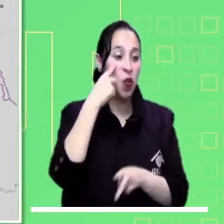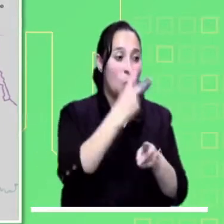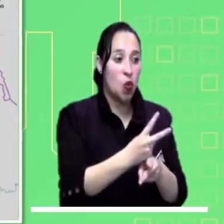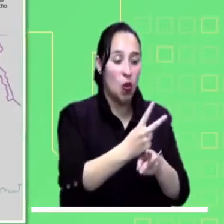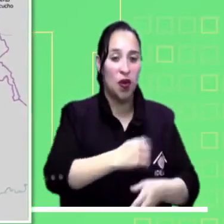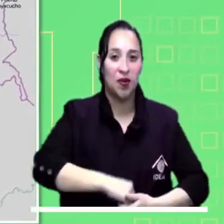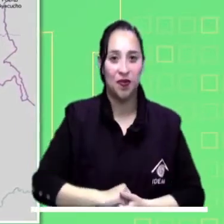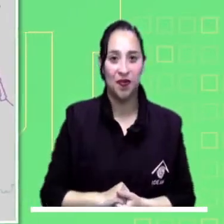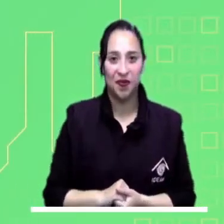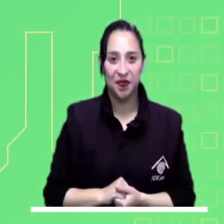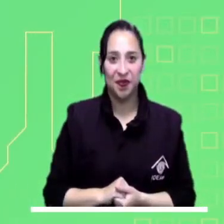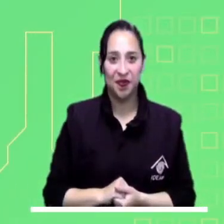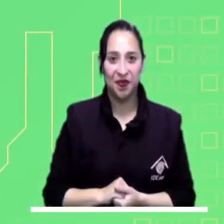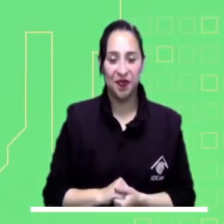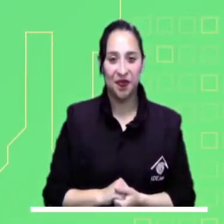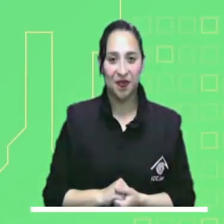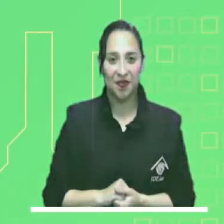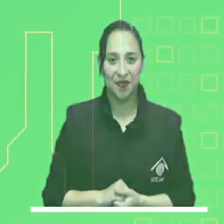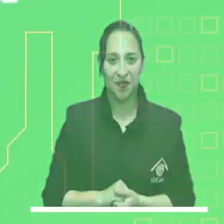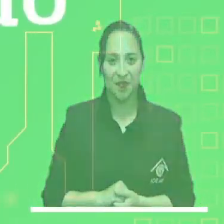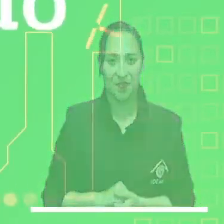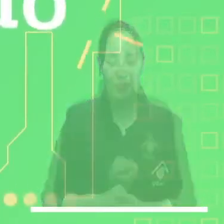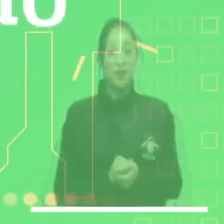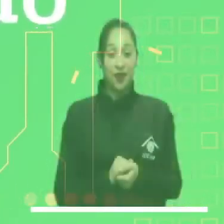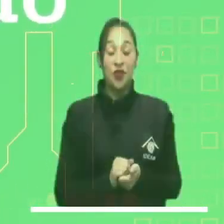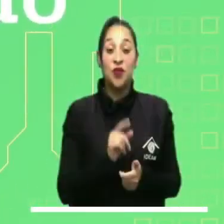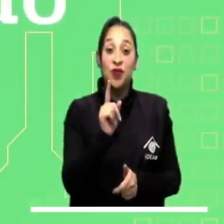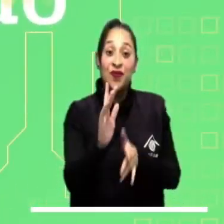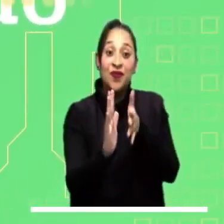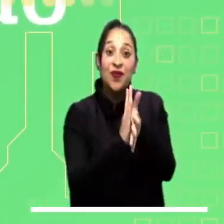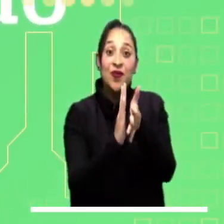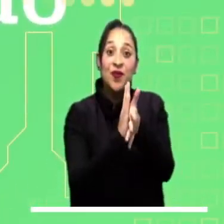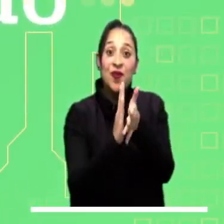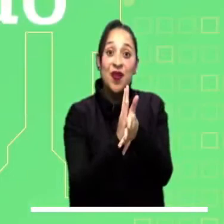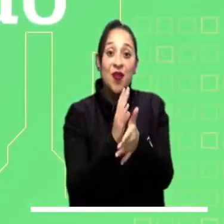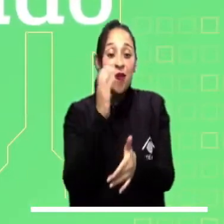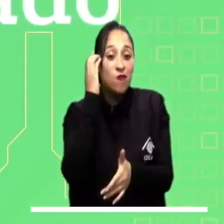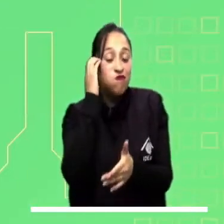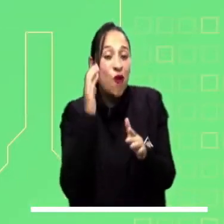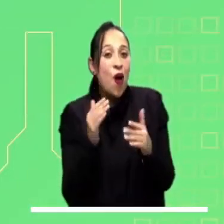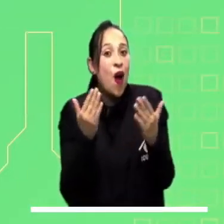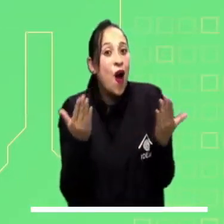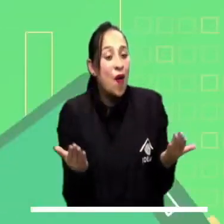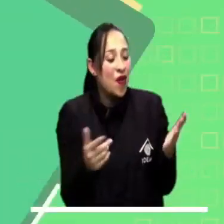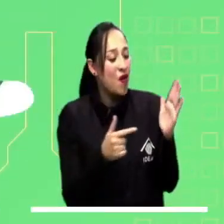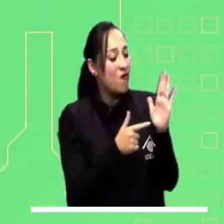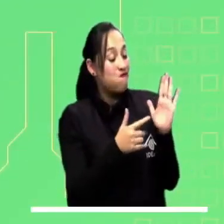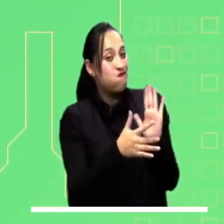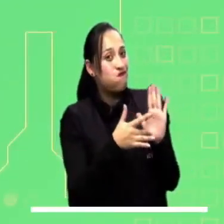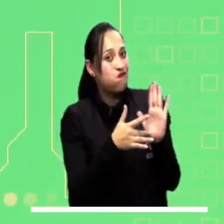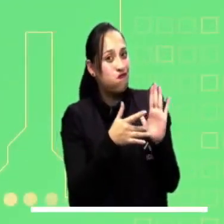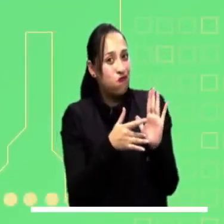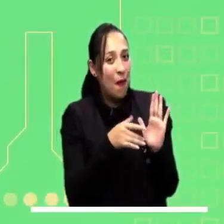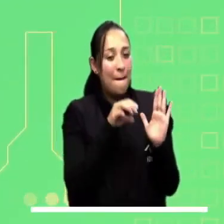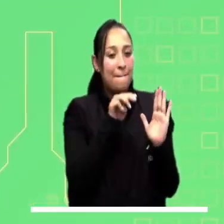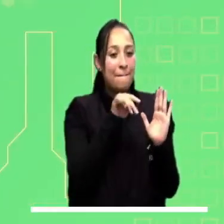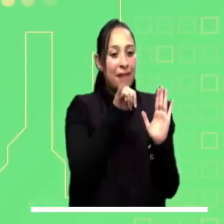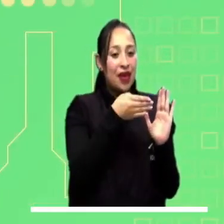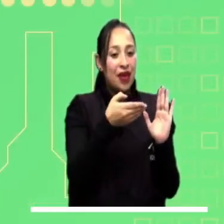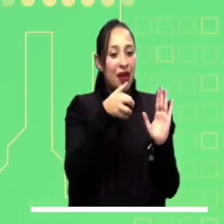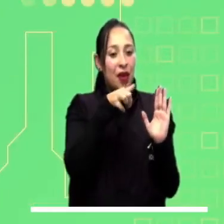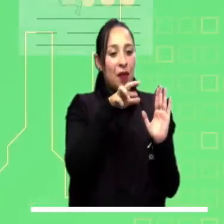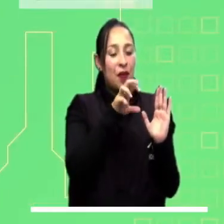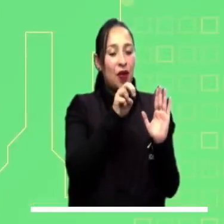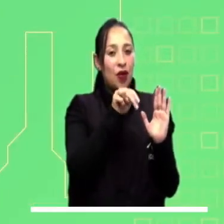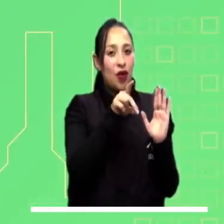Cundinamarca, Cauca, Nariño y Putumayo. Manténgase bien informado y en tiempo real a través de nuestra aplicación Mi